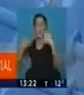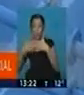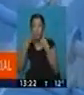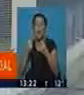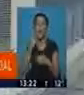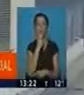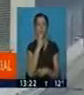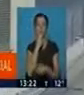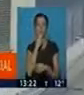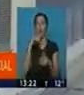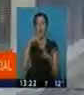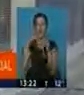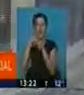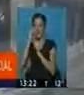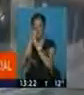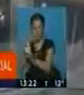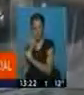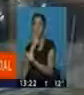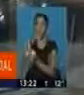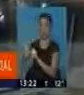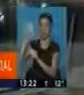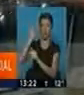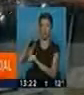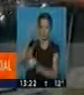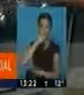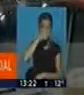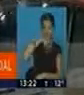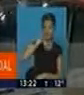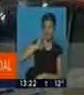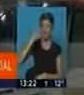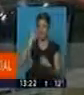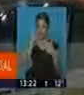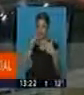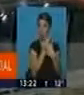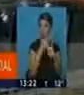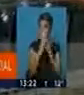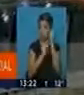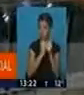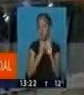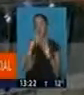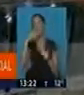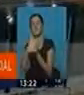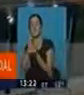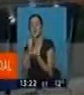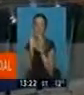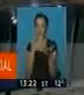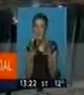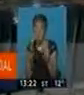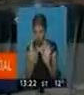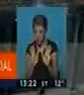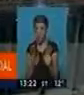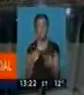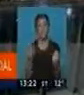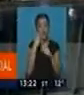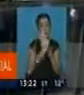caso es la Unión Europea. Sí. Argentina y Brasil son los únicos países de Sudamérica que tienen industria. El resto sí. de los países tienen sectores industriales muy débiles. A las industrias hay que